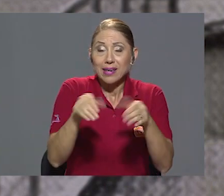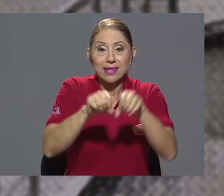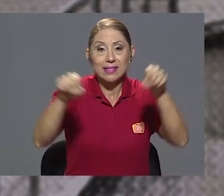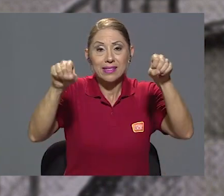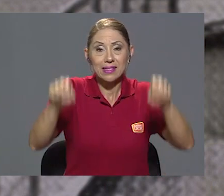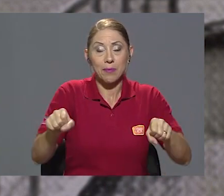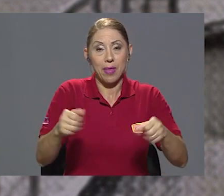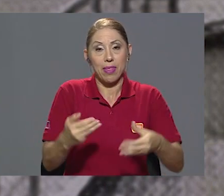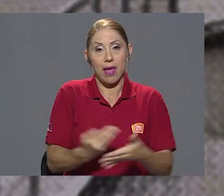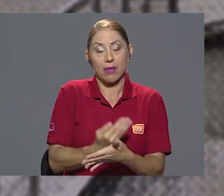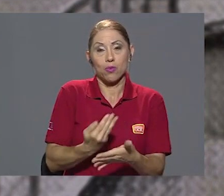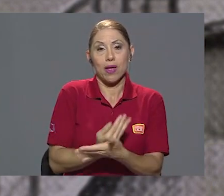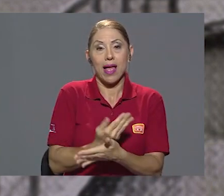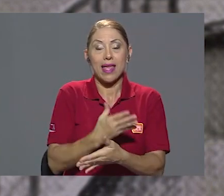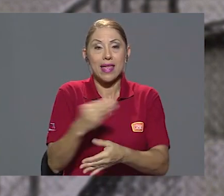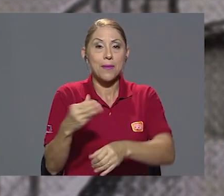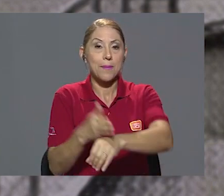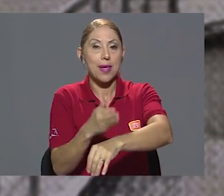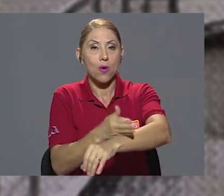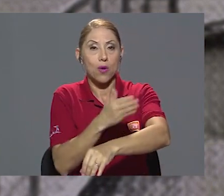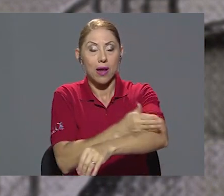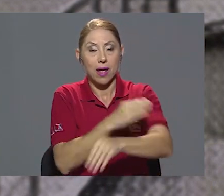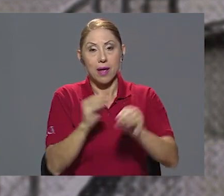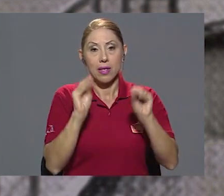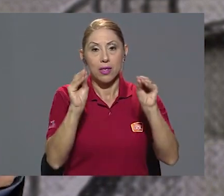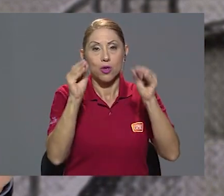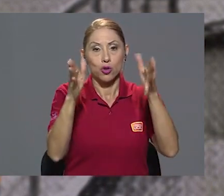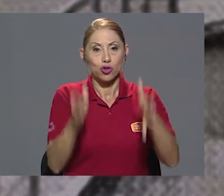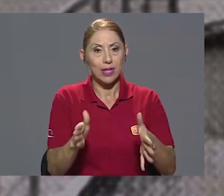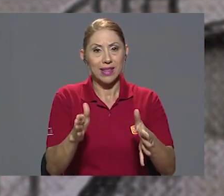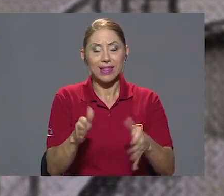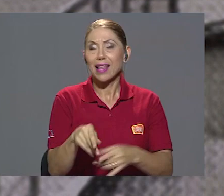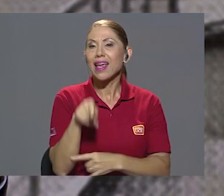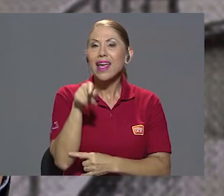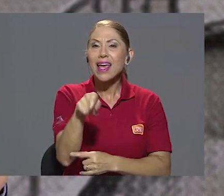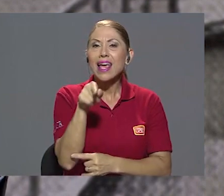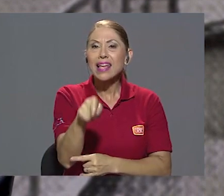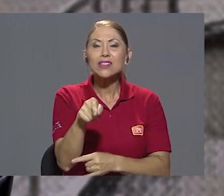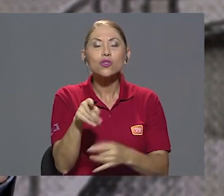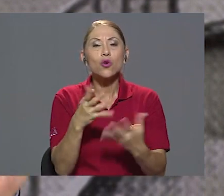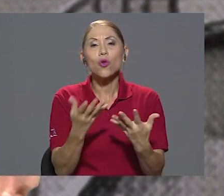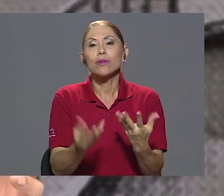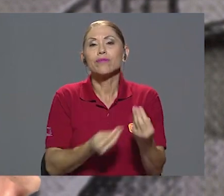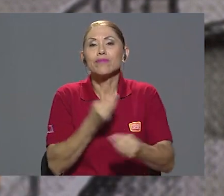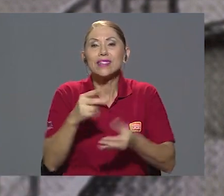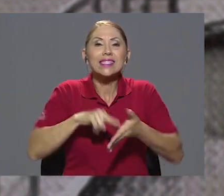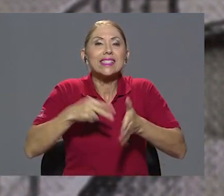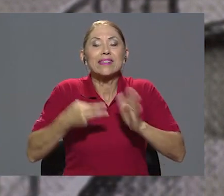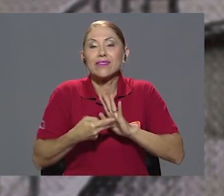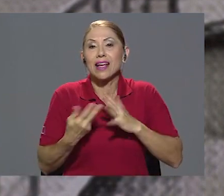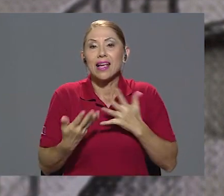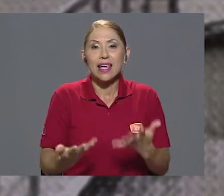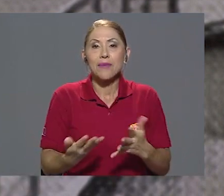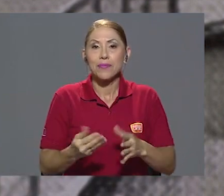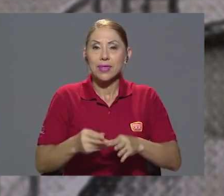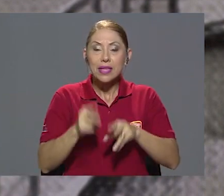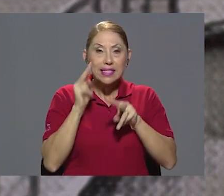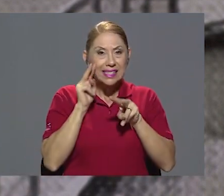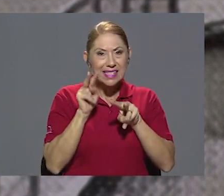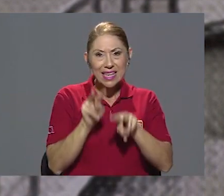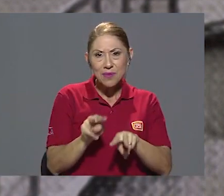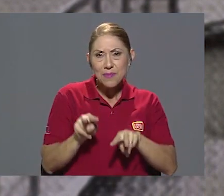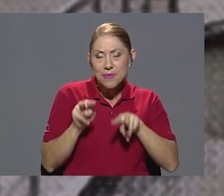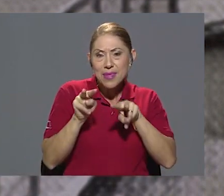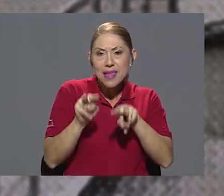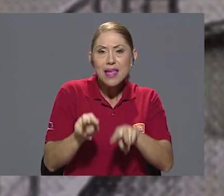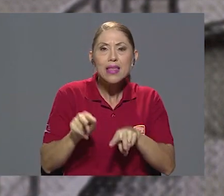de actualización y mejoramiento docente, que tiene que ver con todo ese seguimiento y